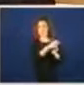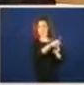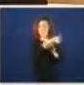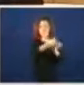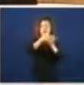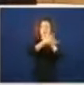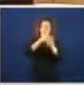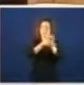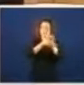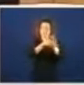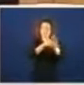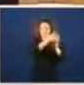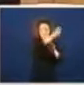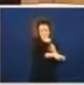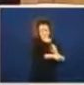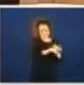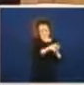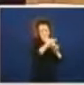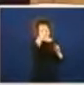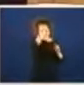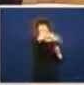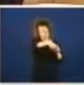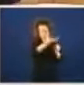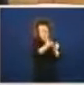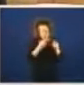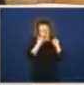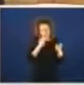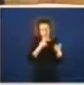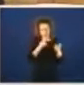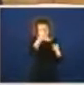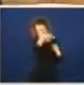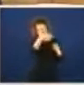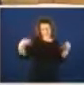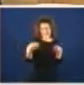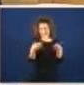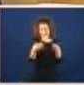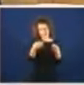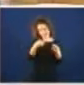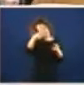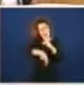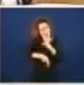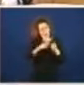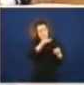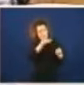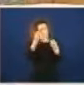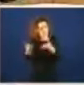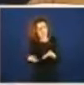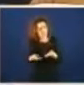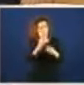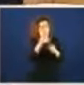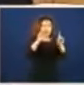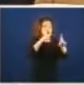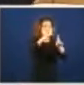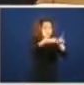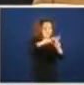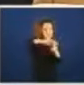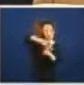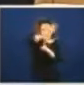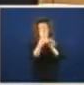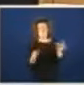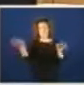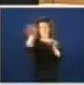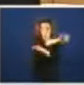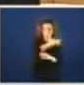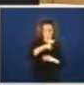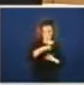balóns fora E poñer o ventilador E adviertolle unha cousa Se vai a utilizar o segundo turno Cando non teño posibilidade de réplica Para